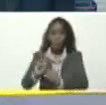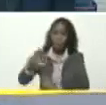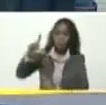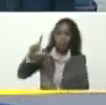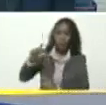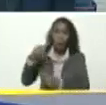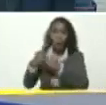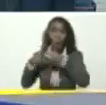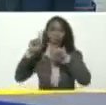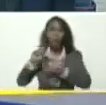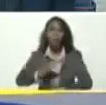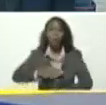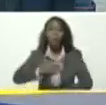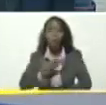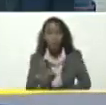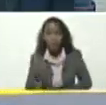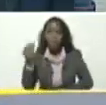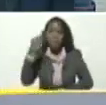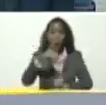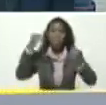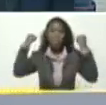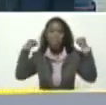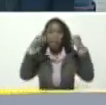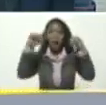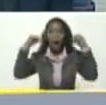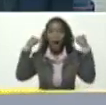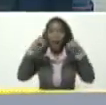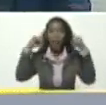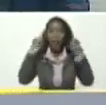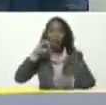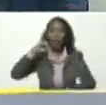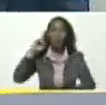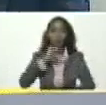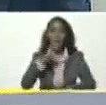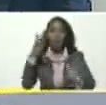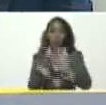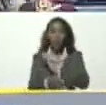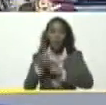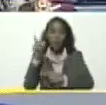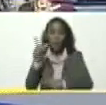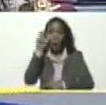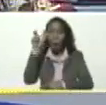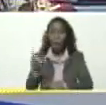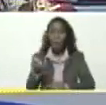El otro posible y demás ensayos historiográficos, Alexander Torres.